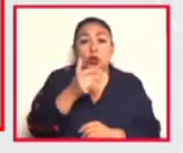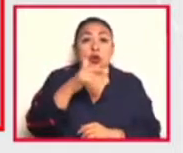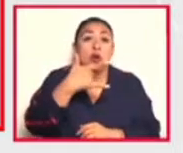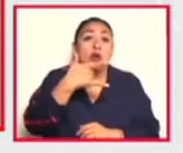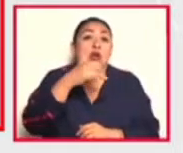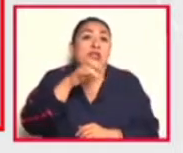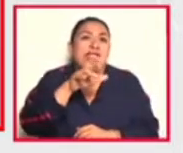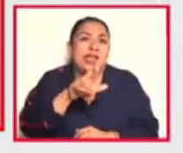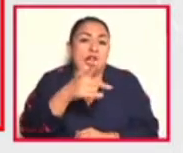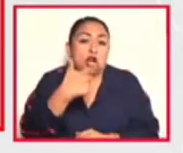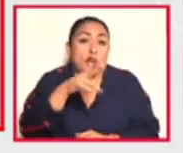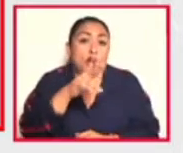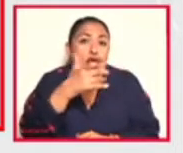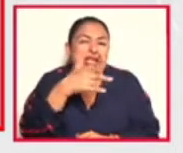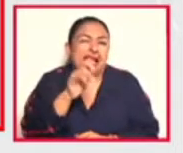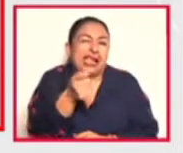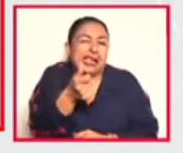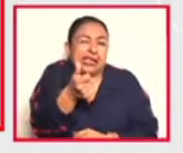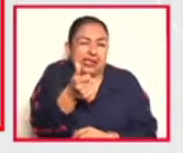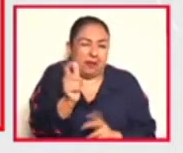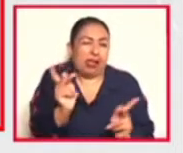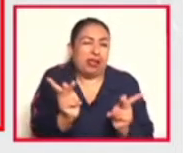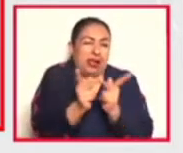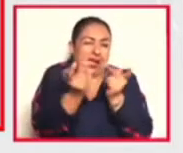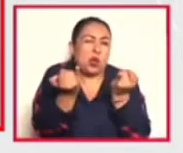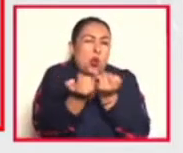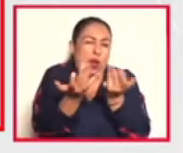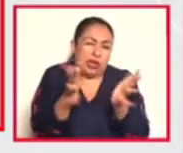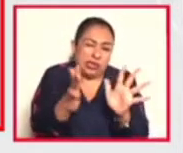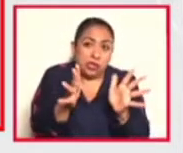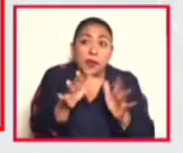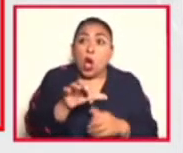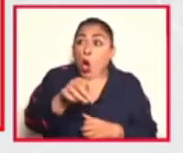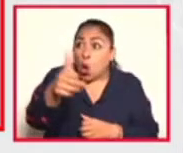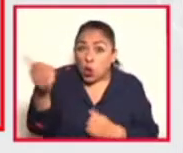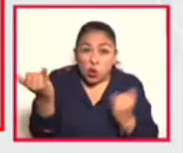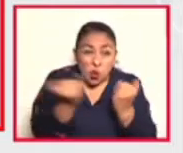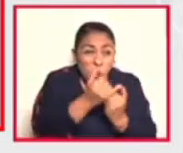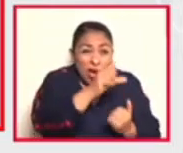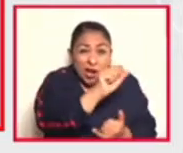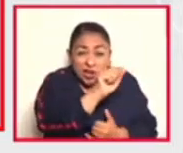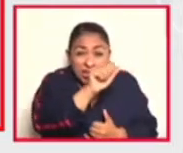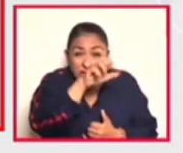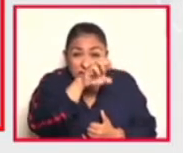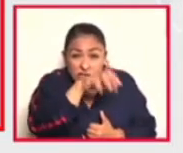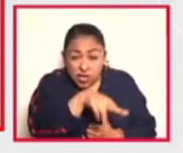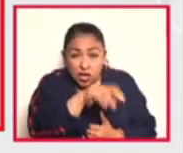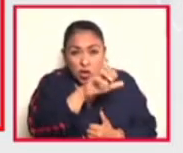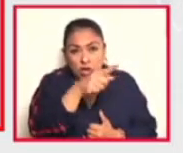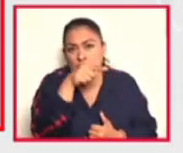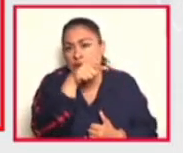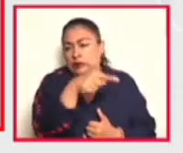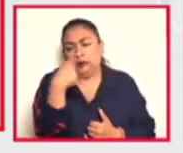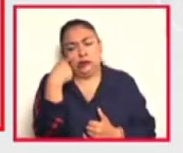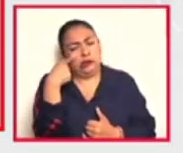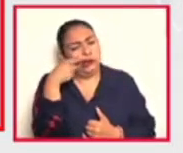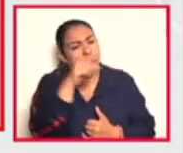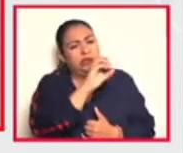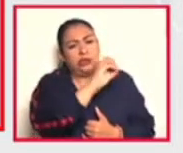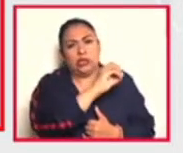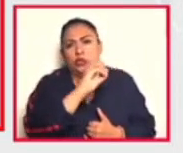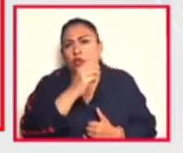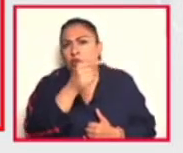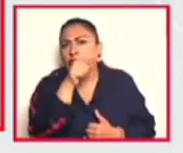es el que más carisma, el que más acerca, tuvo, ¿no? Pero ninguno como Sean Connery. El referente del 007 es indiscutiblemente Sean Connery, y